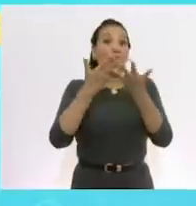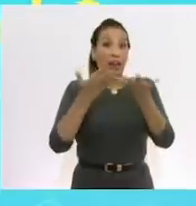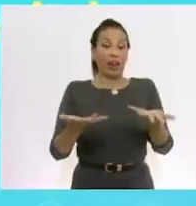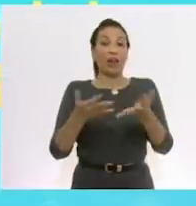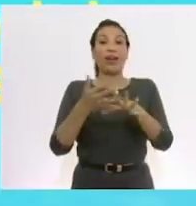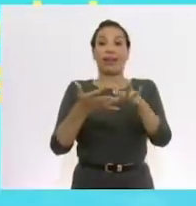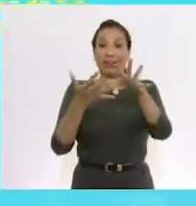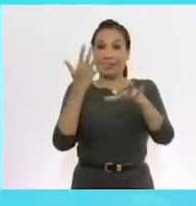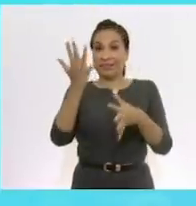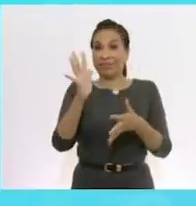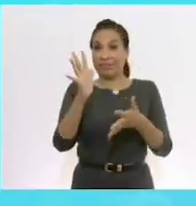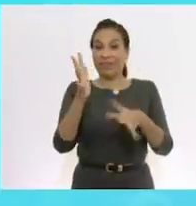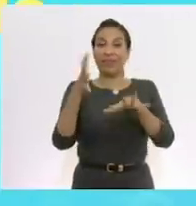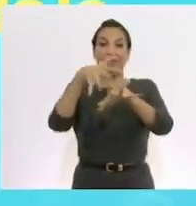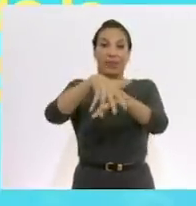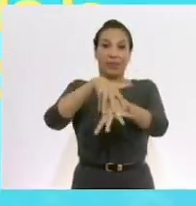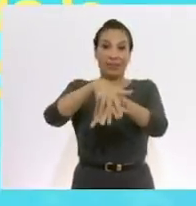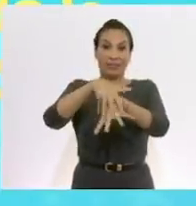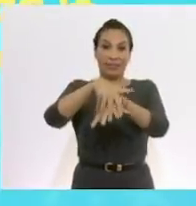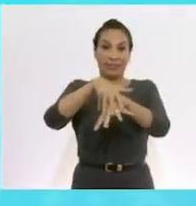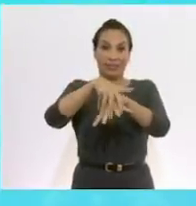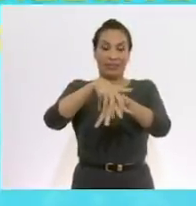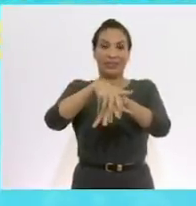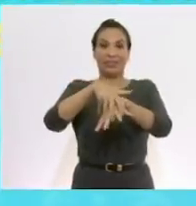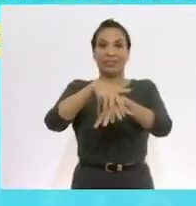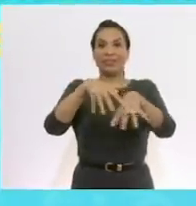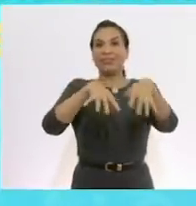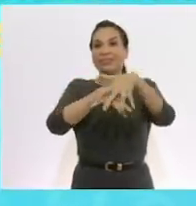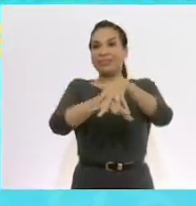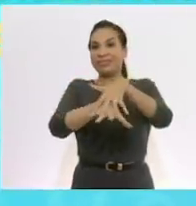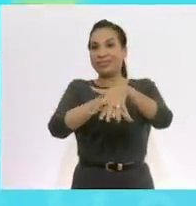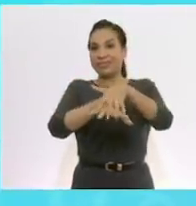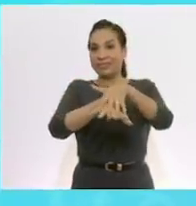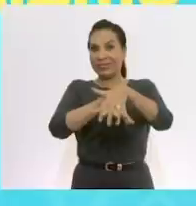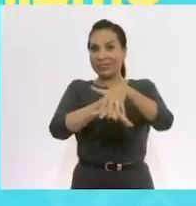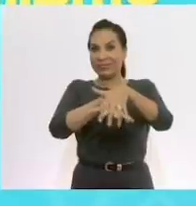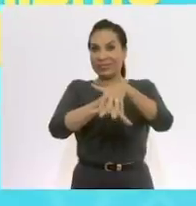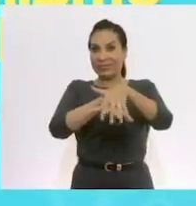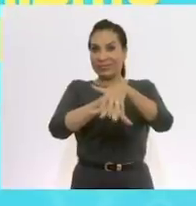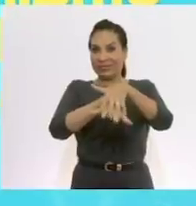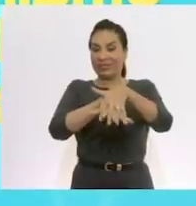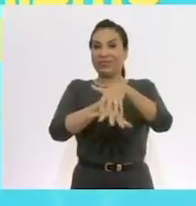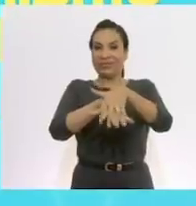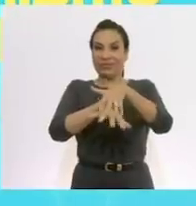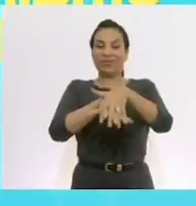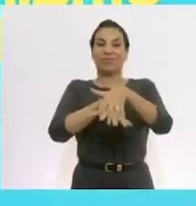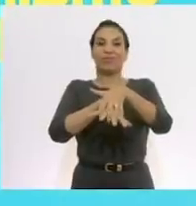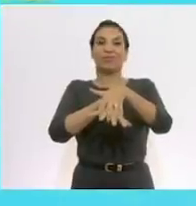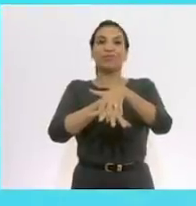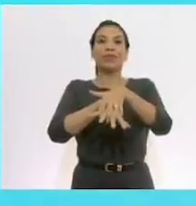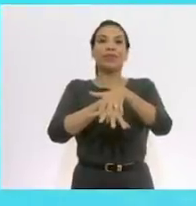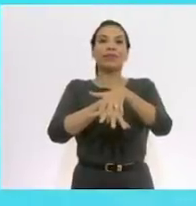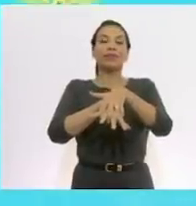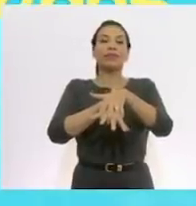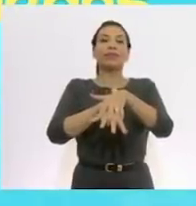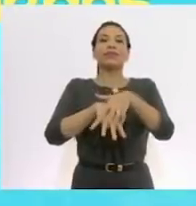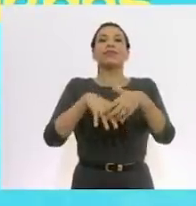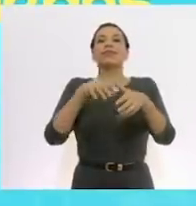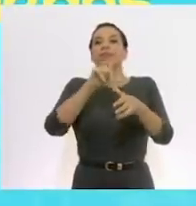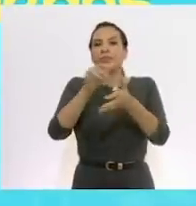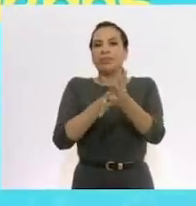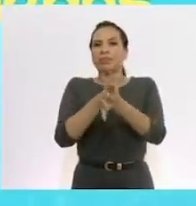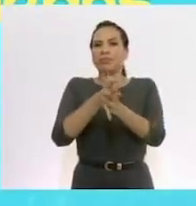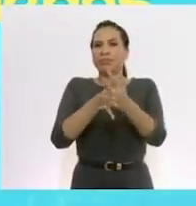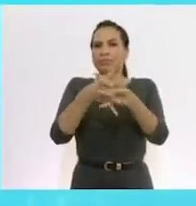la palma de una de tus manos contra el dorso de la otra, entrelazando los dedos. Repite lo mismo con la otra mano. Frota los